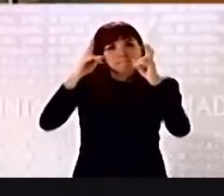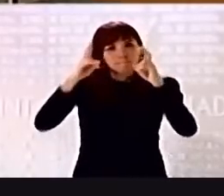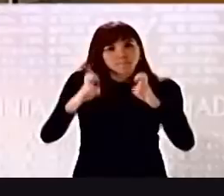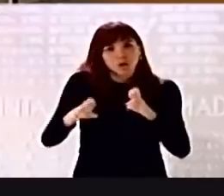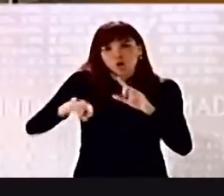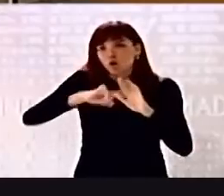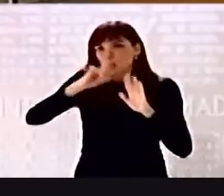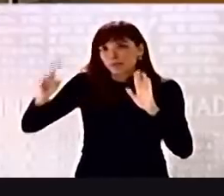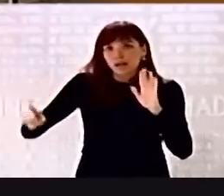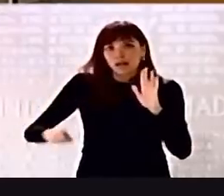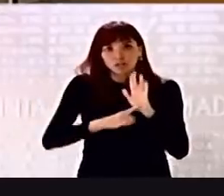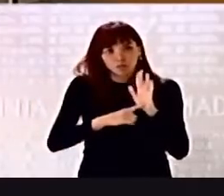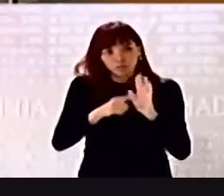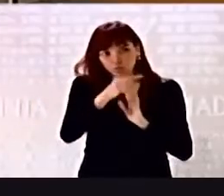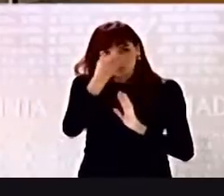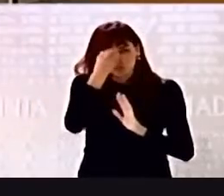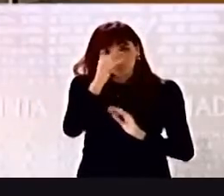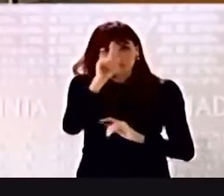indicadores de contagio?